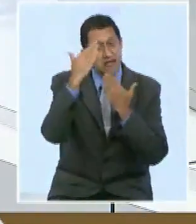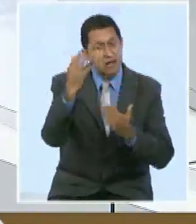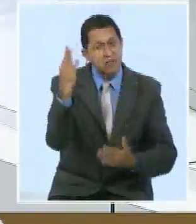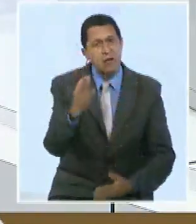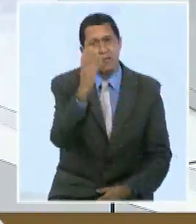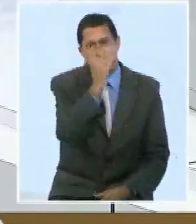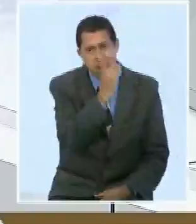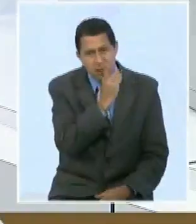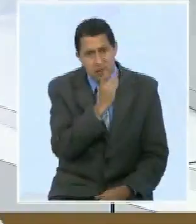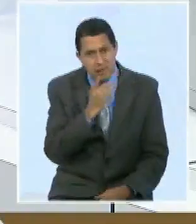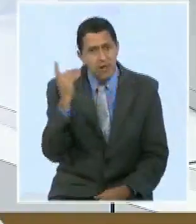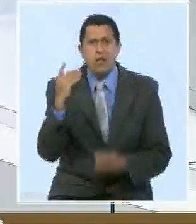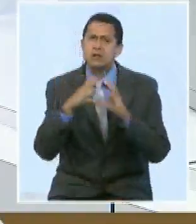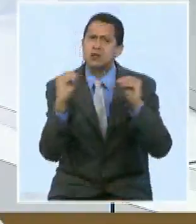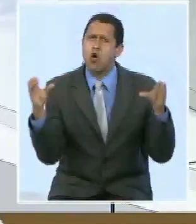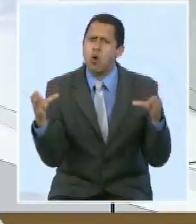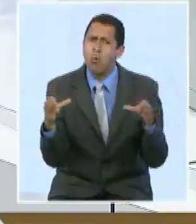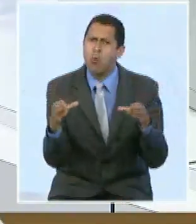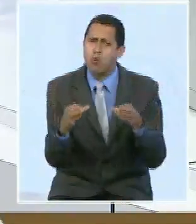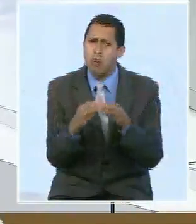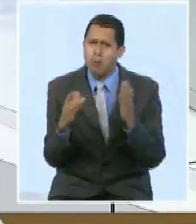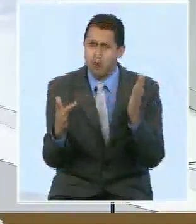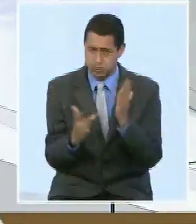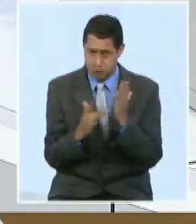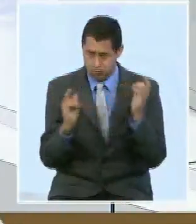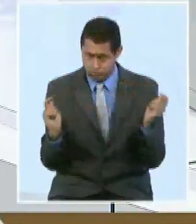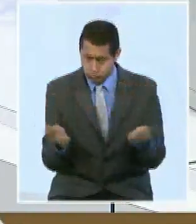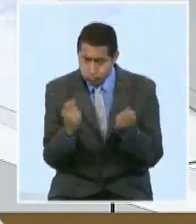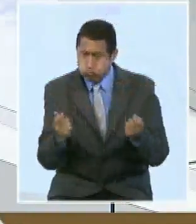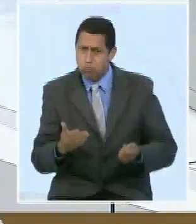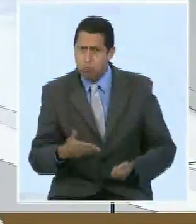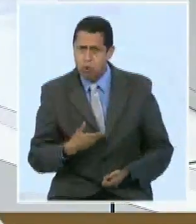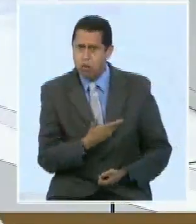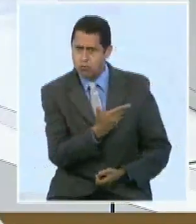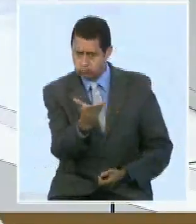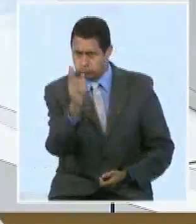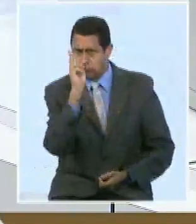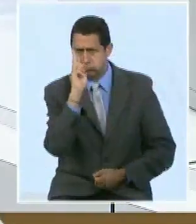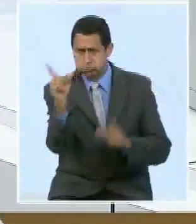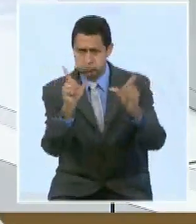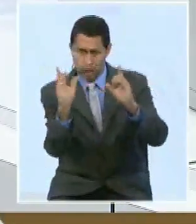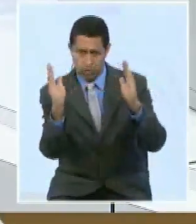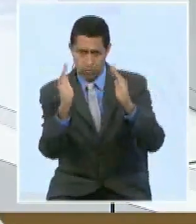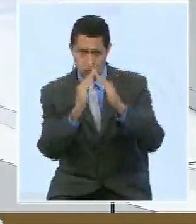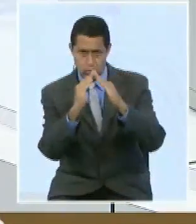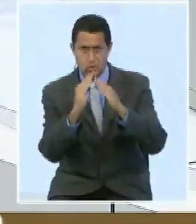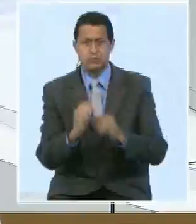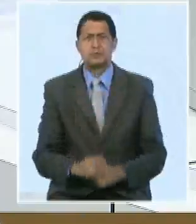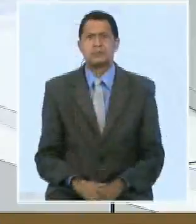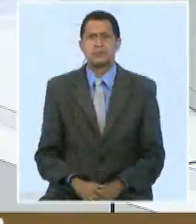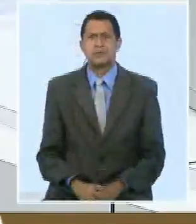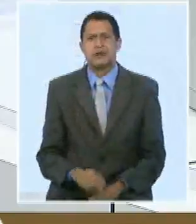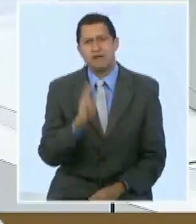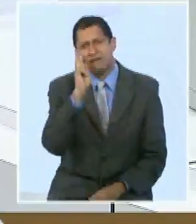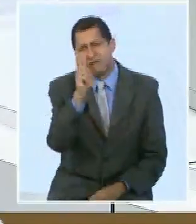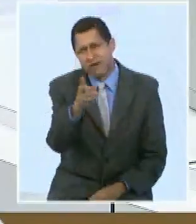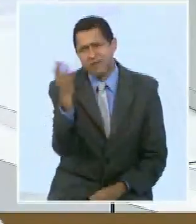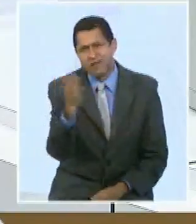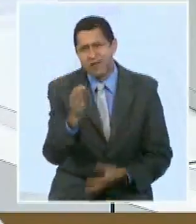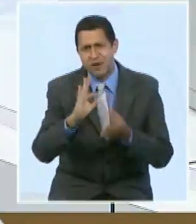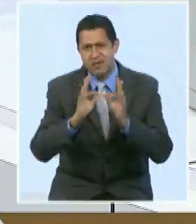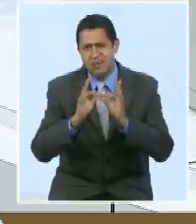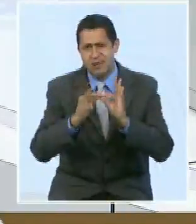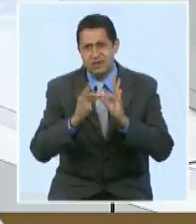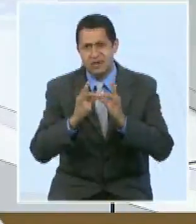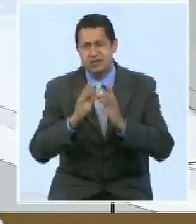salud a como siempre daniela salas en nombre de todo el equipo técnico de producción que hace posible que este espacio llegue hasta sus hogares me acompaña como